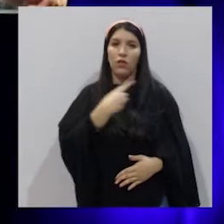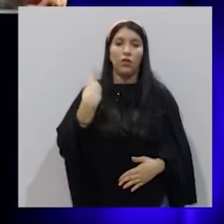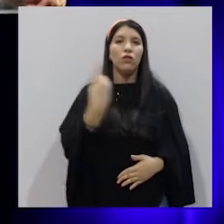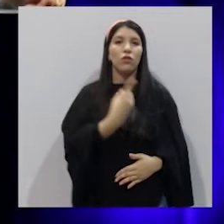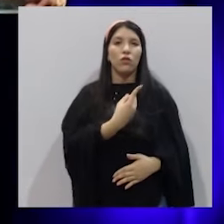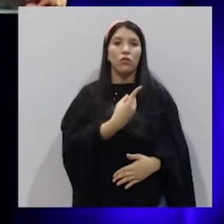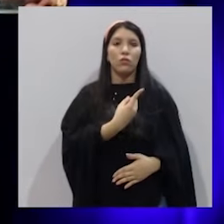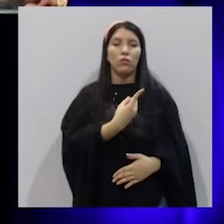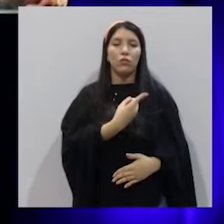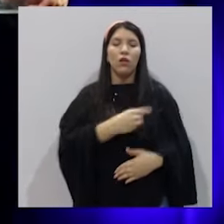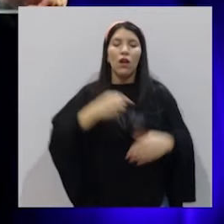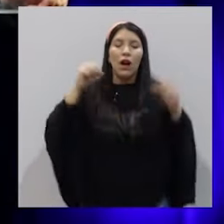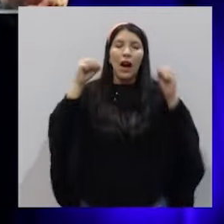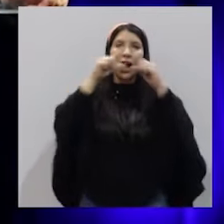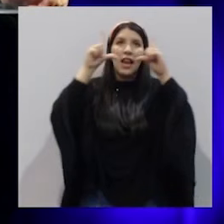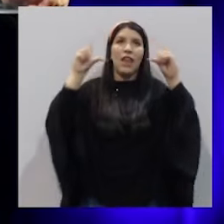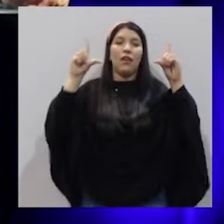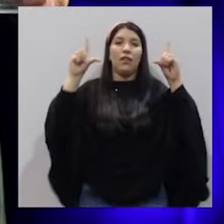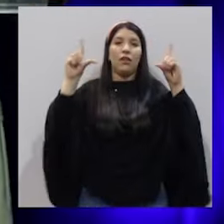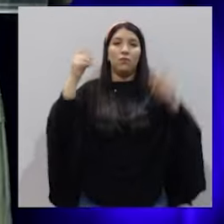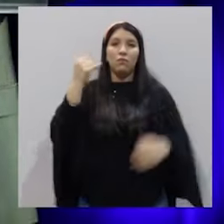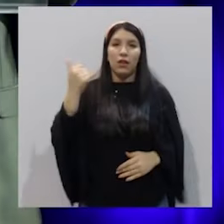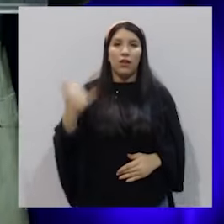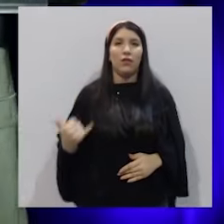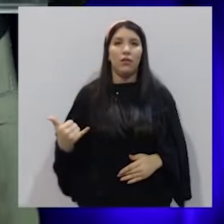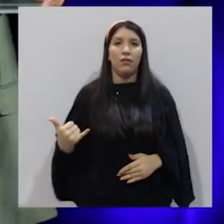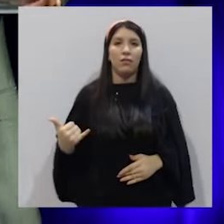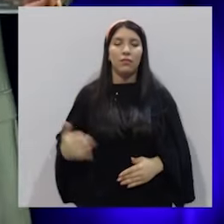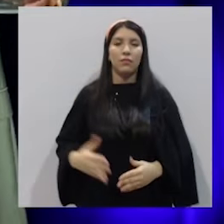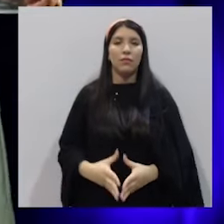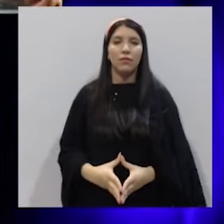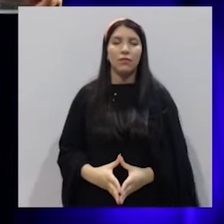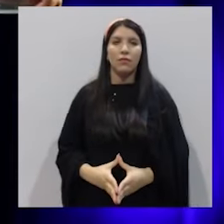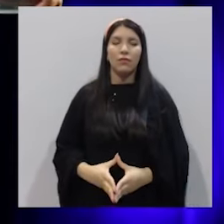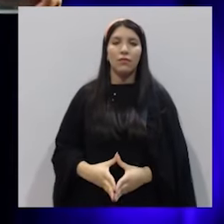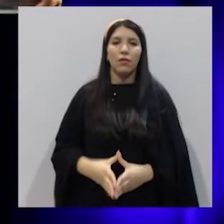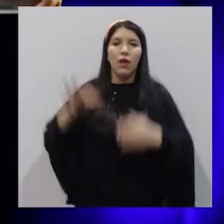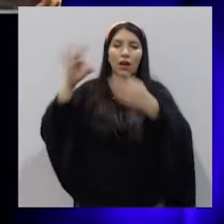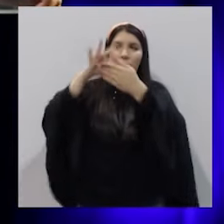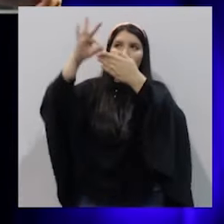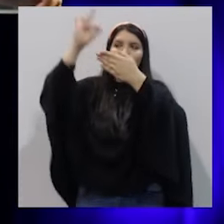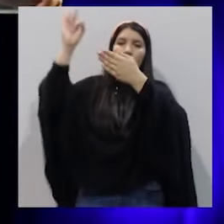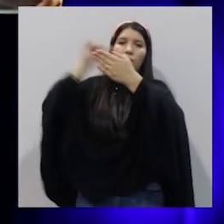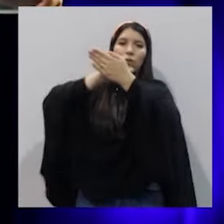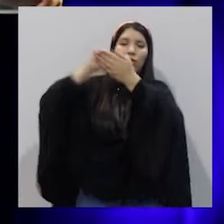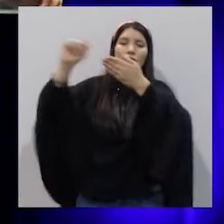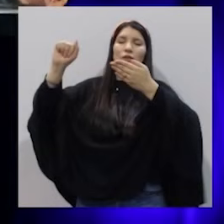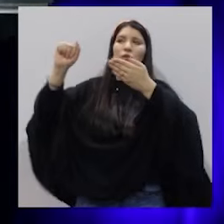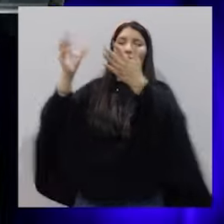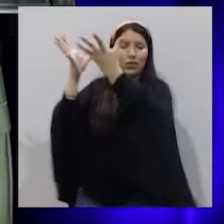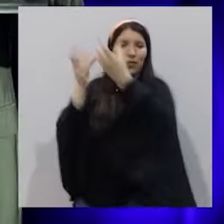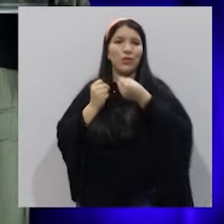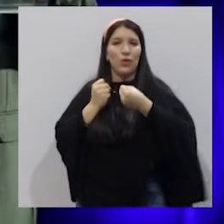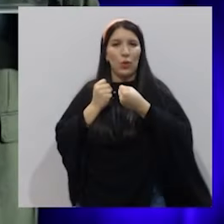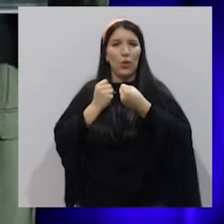advertencia todos los días de nuestra vida en donde el espíritu santo nos ayuda a poder vivir de esta forma porque